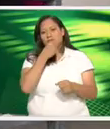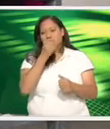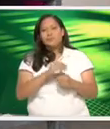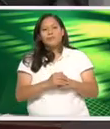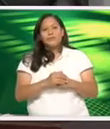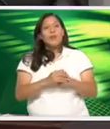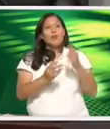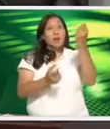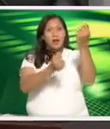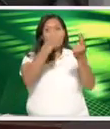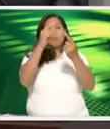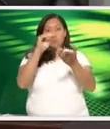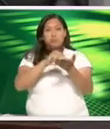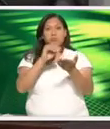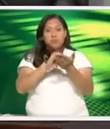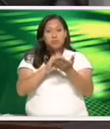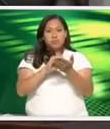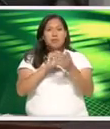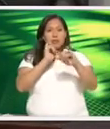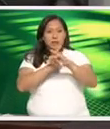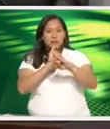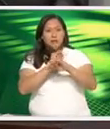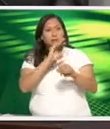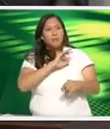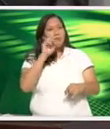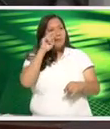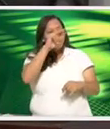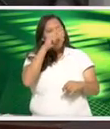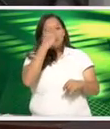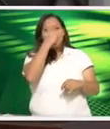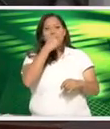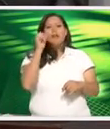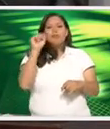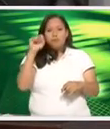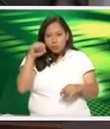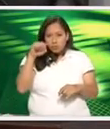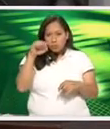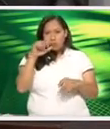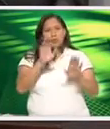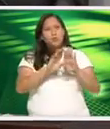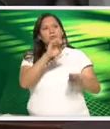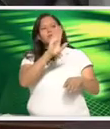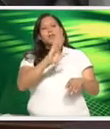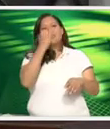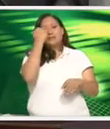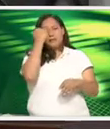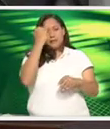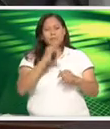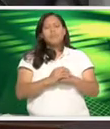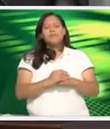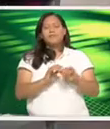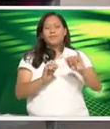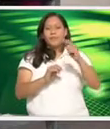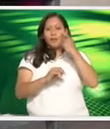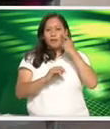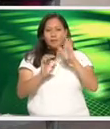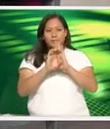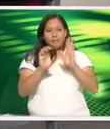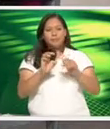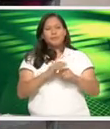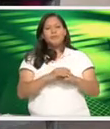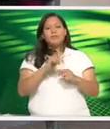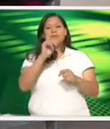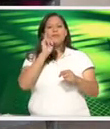muchas imágenes, incluso en la red, lo podemos observar así, ¿no? Y es como también para darnos una idea, ¿no? Claro, igual fíjate, ahorita aquí que tenemos